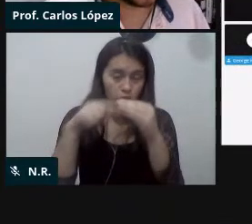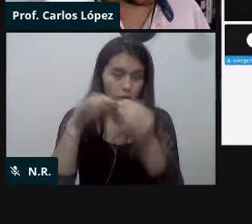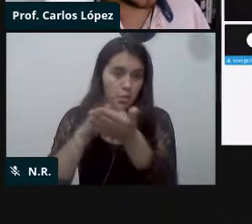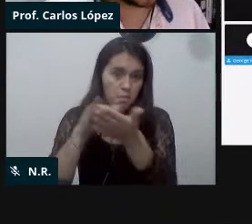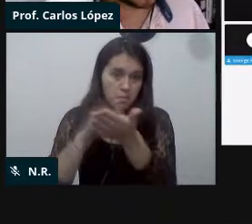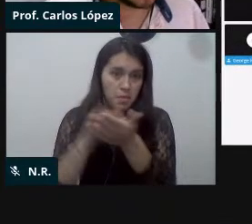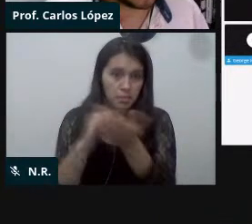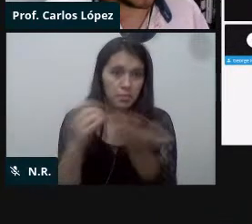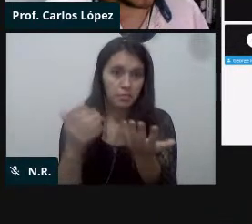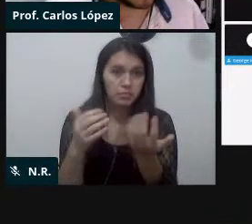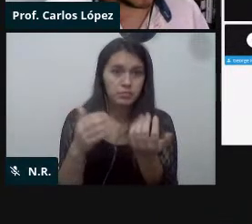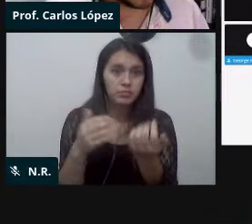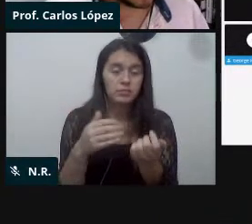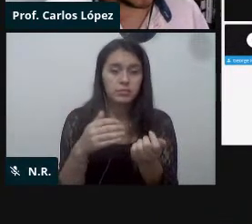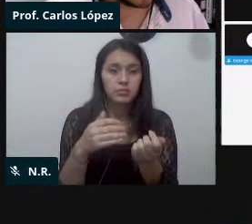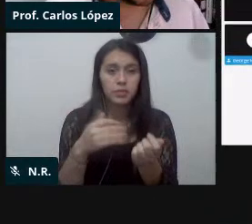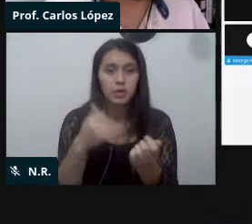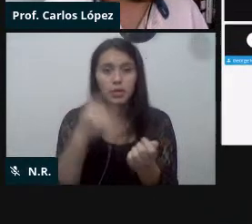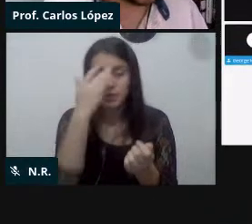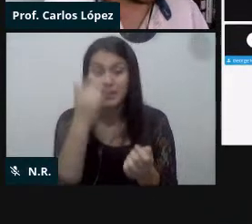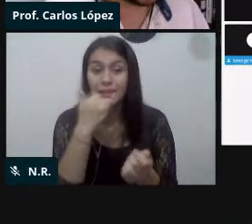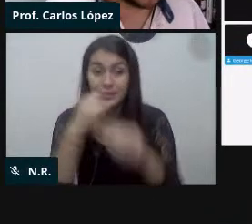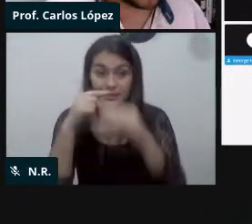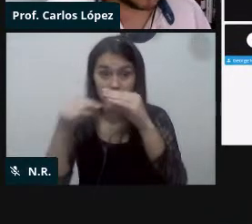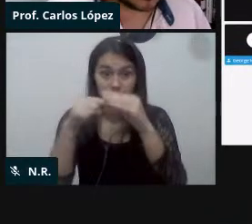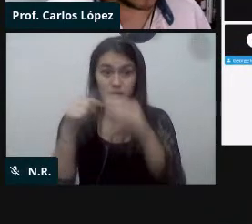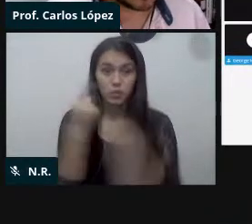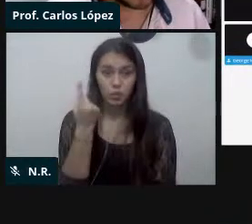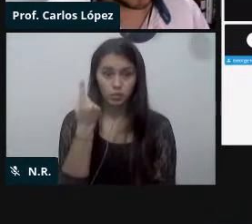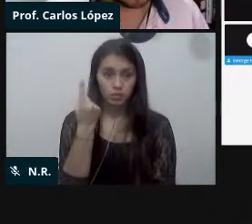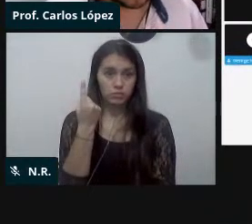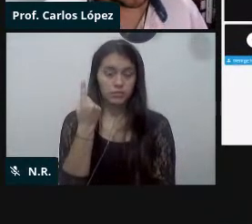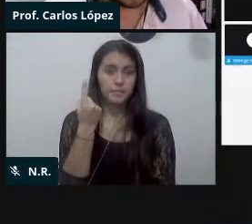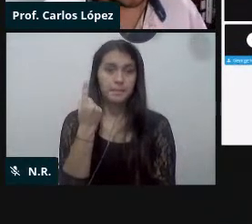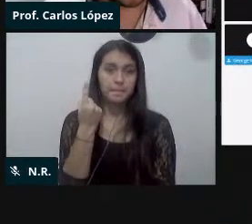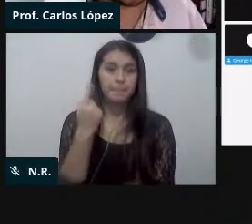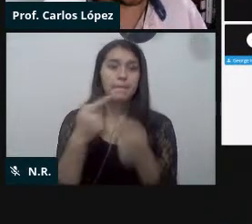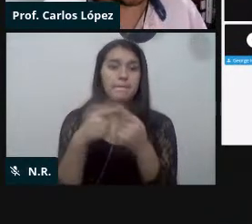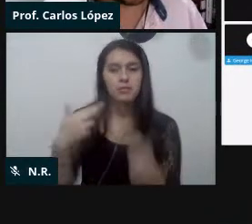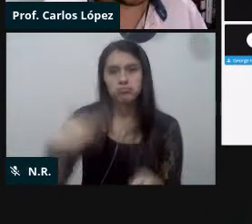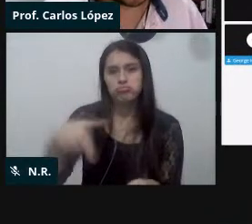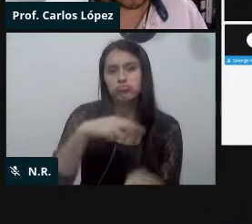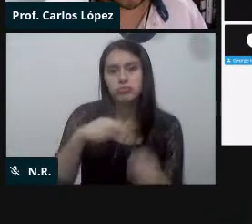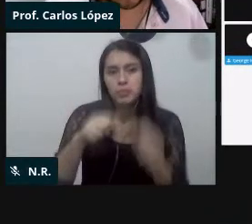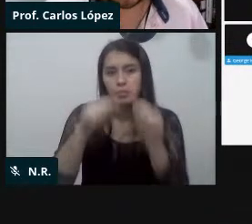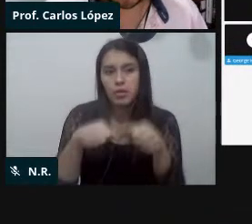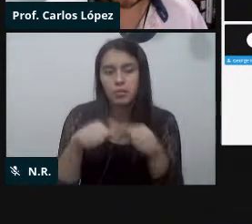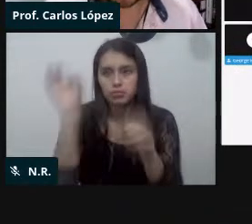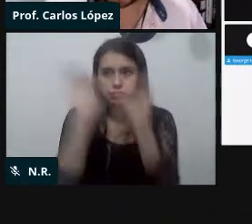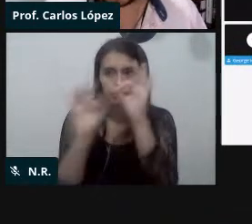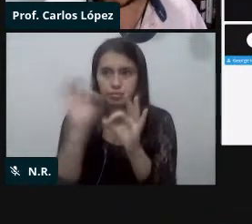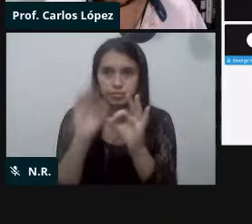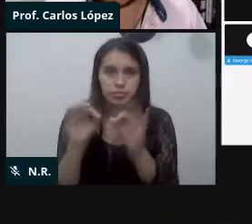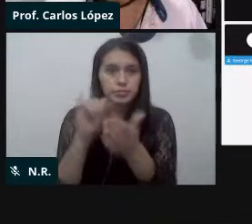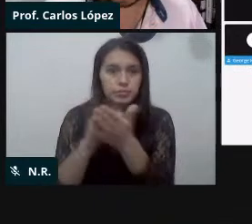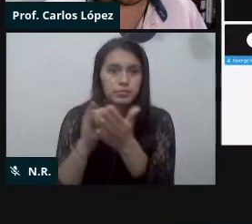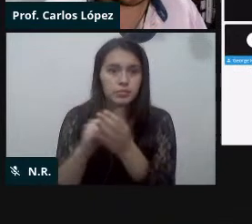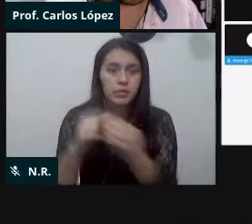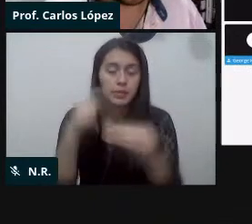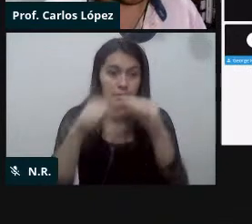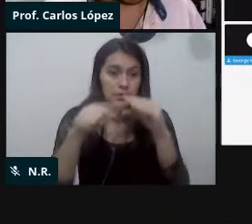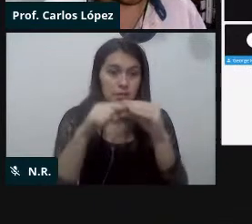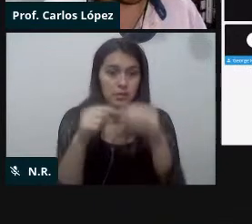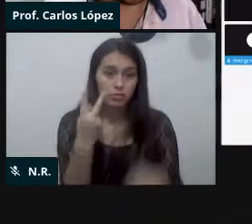ya que existe solo una cuenta. Pero pues nos permite a nosotros, digamos en este caso, que queremos ser dos